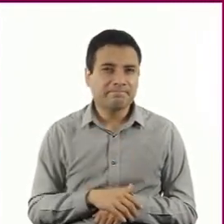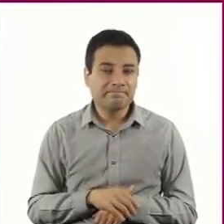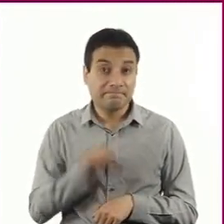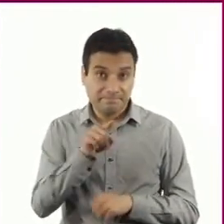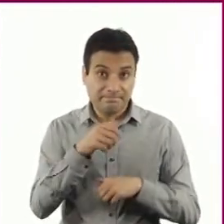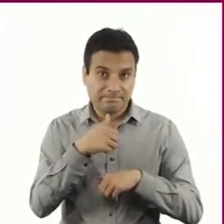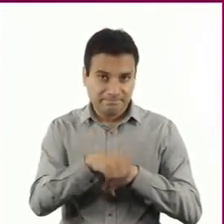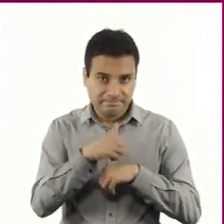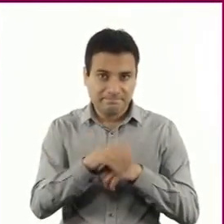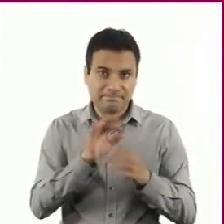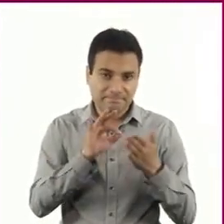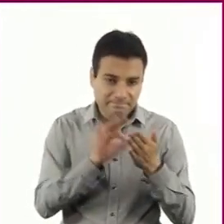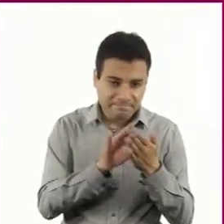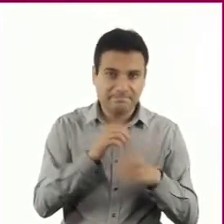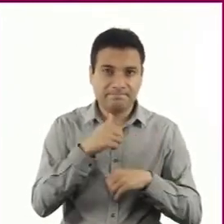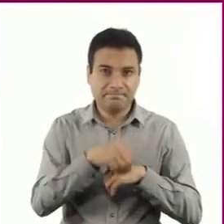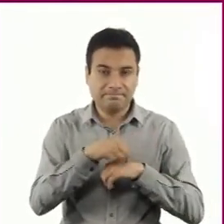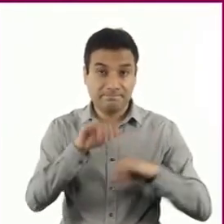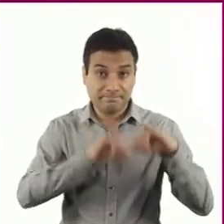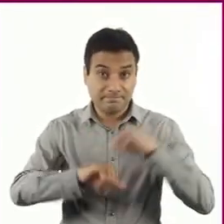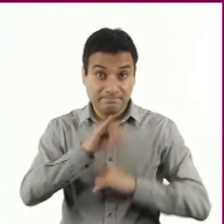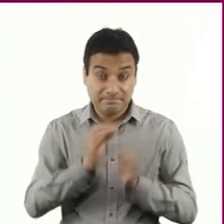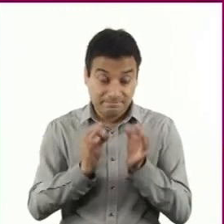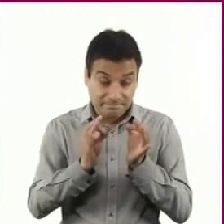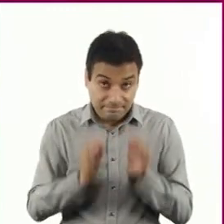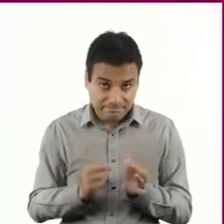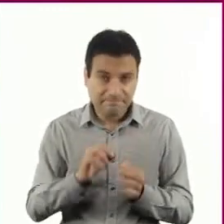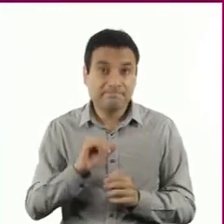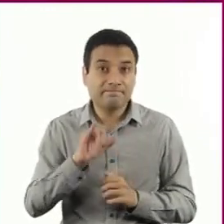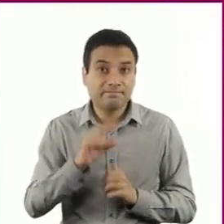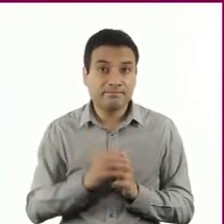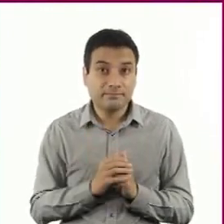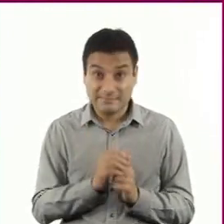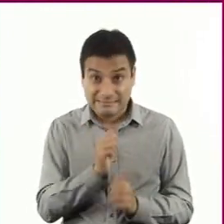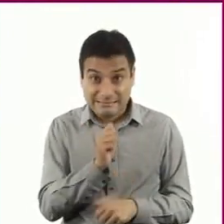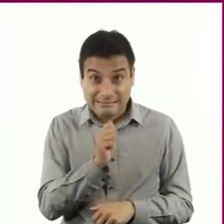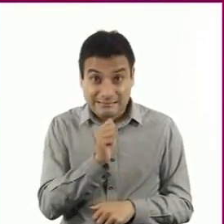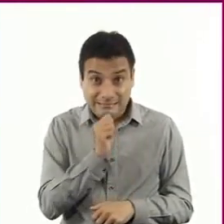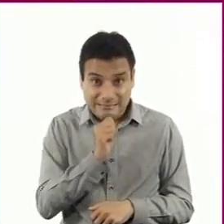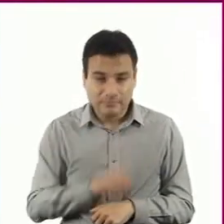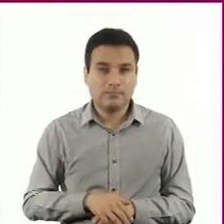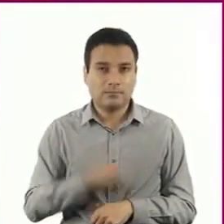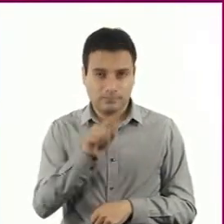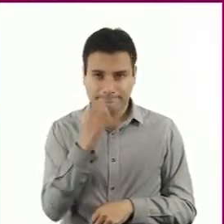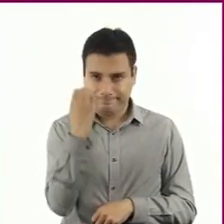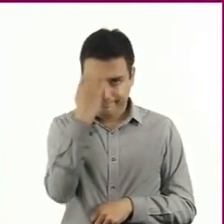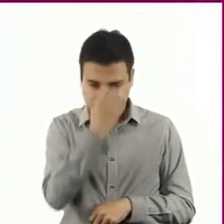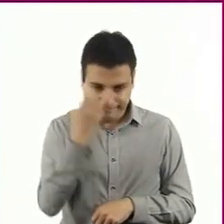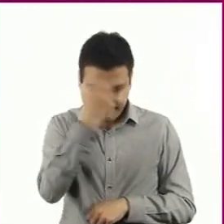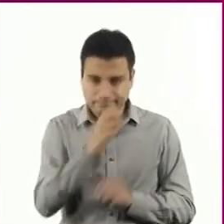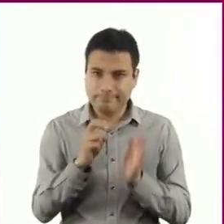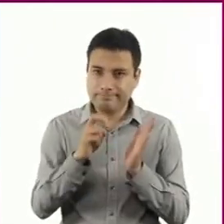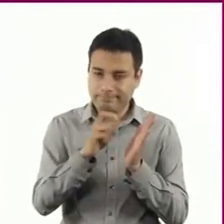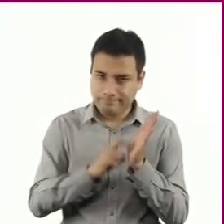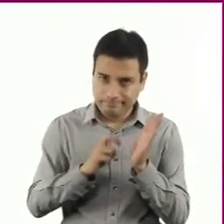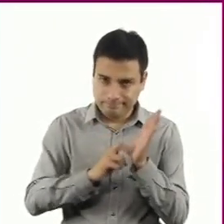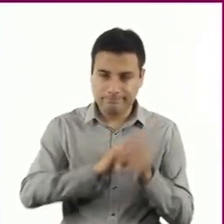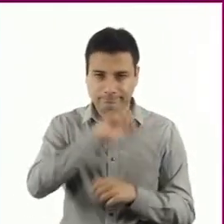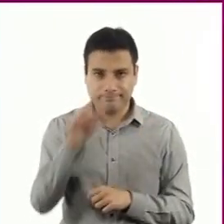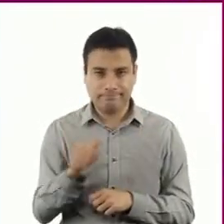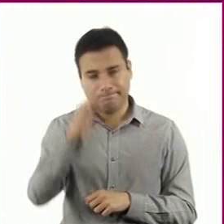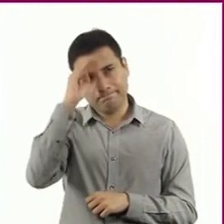notación científica? Espero que sí. De lo contrario, revisen en qué tuvieron fallas, corrijan y anoten sus